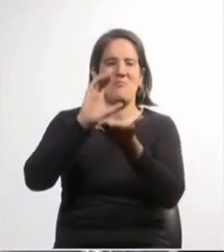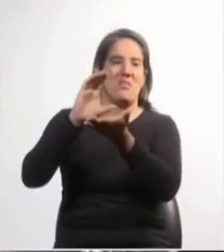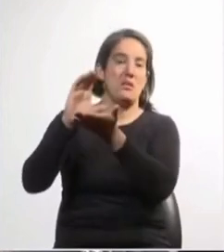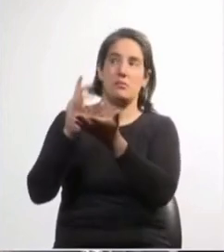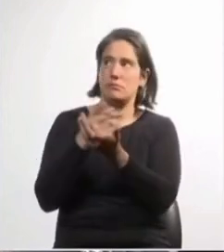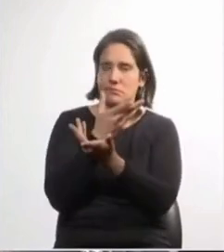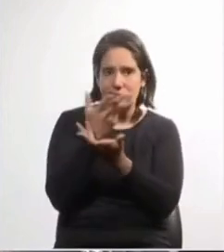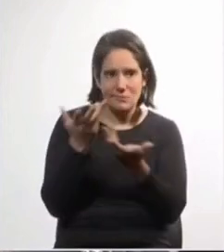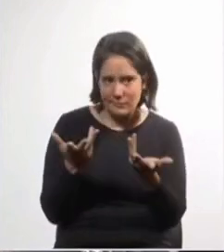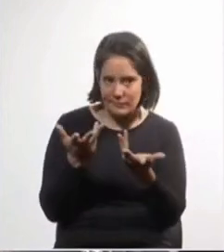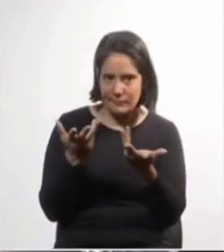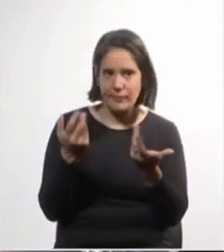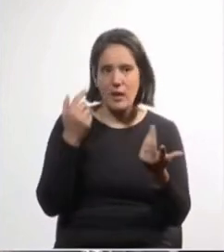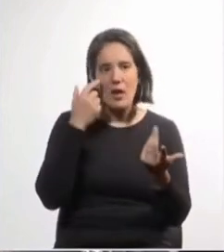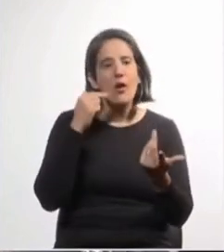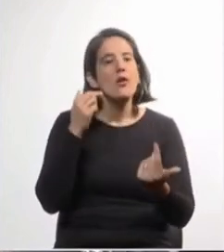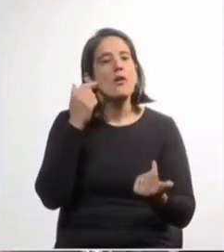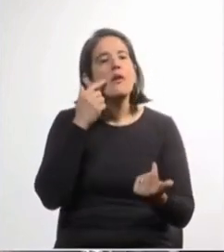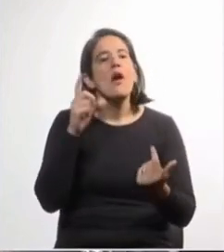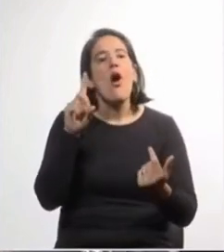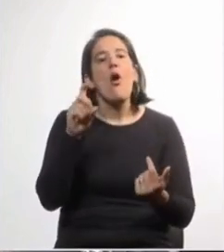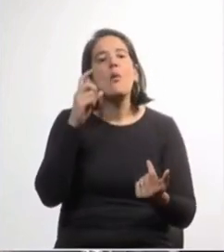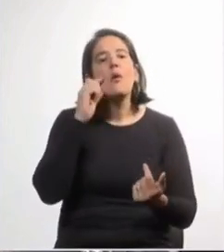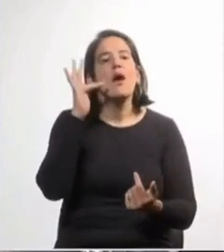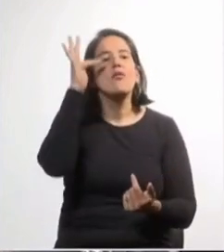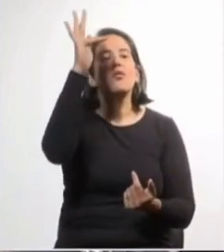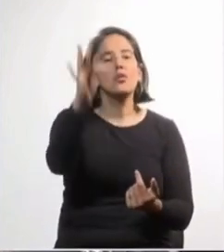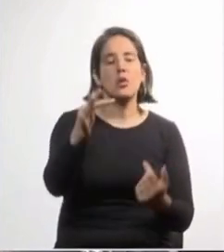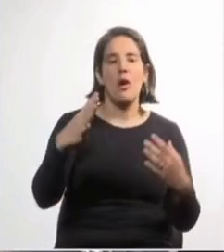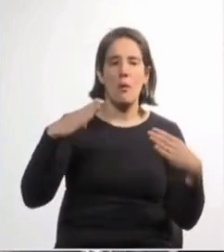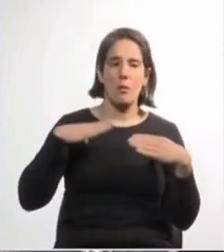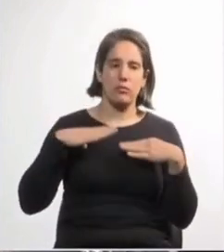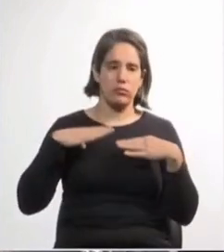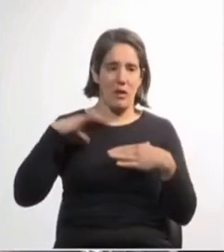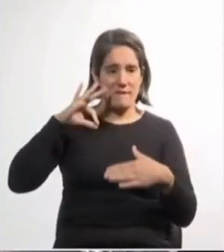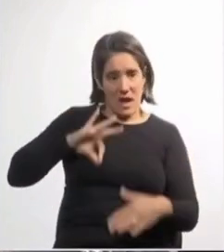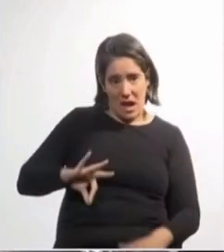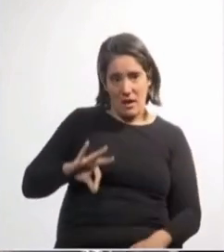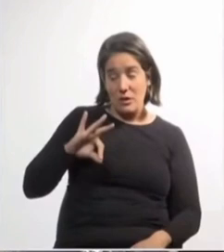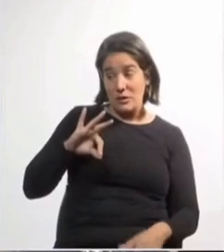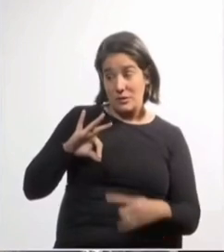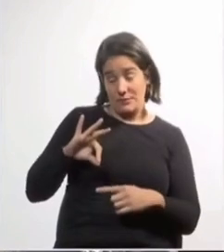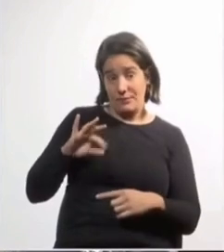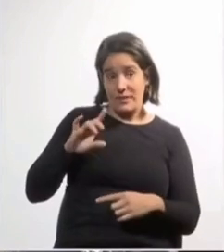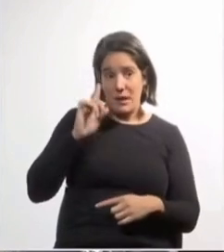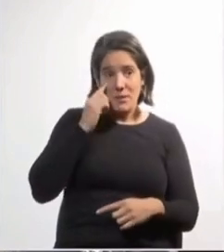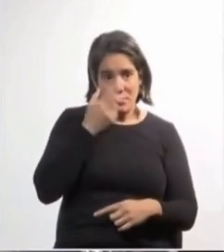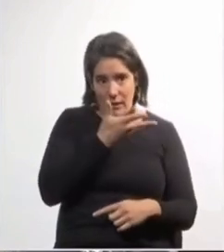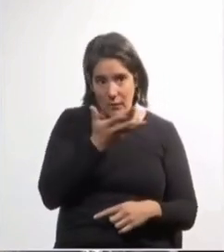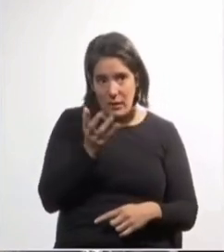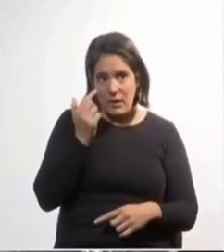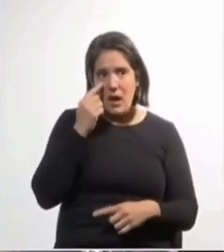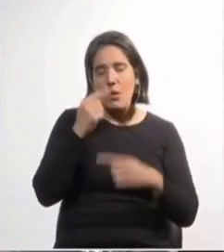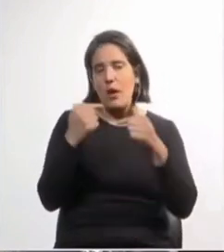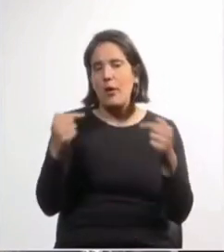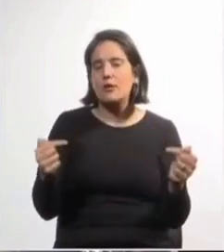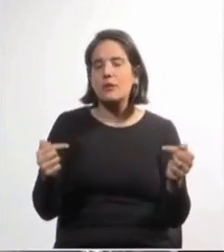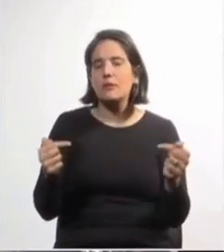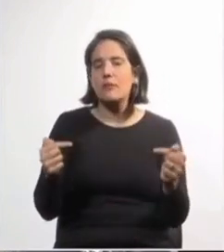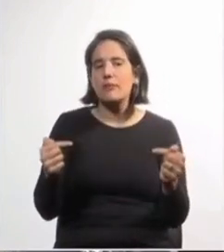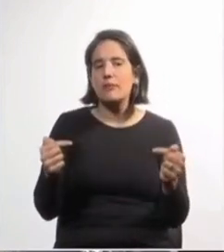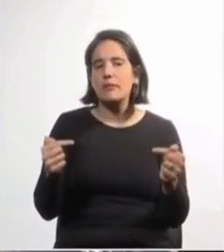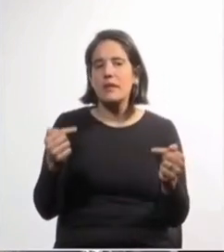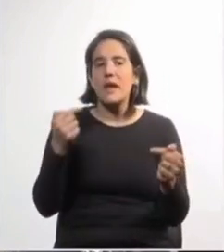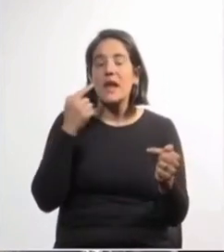la trayectoria prevista para salarios y pasividades, se ve también para varios recursos que muchas veces